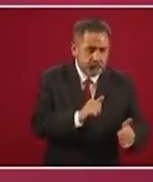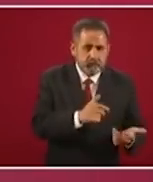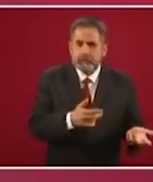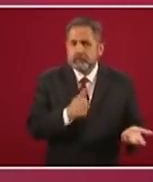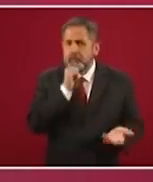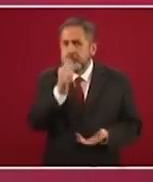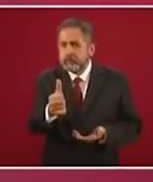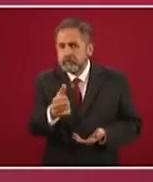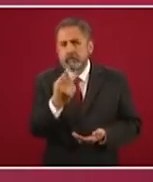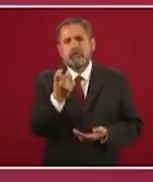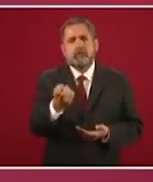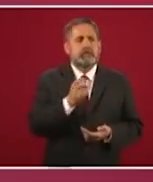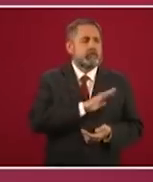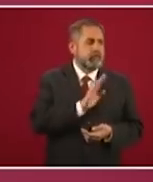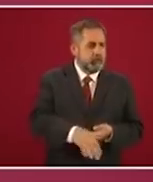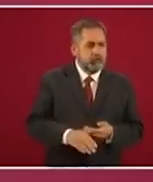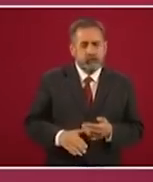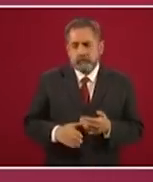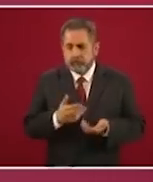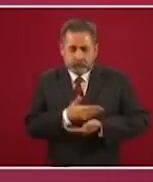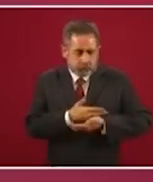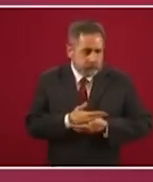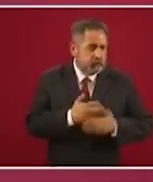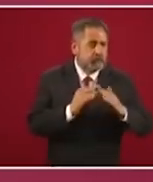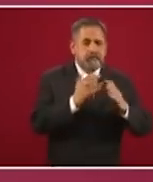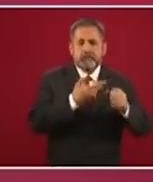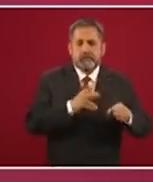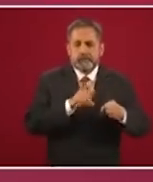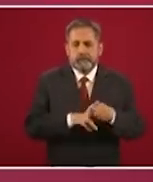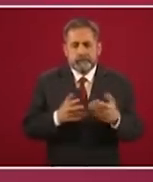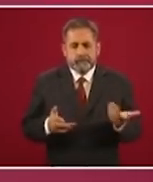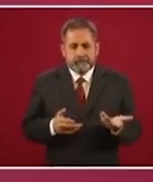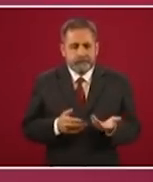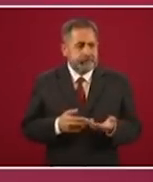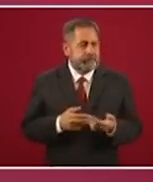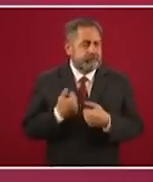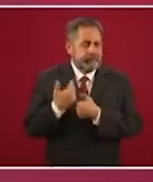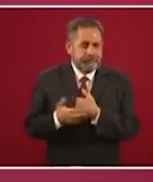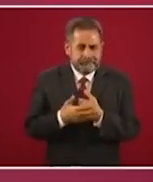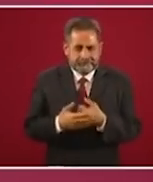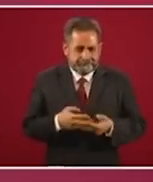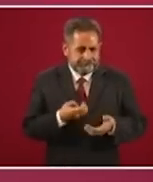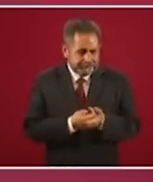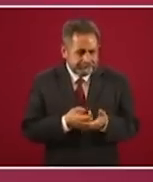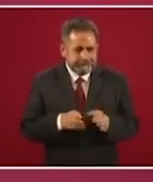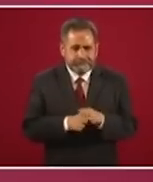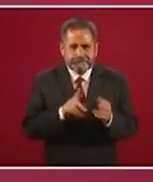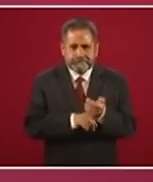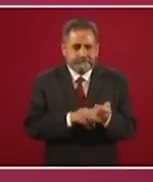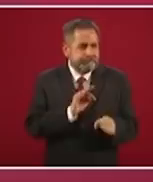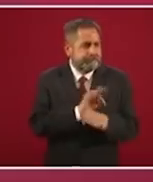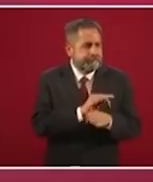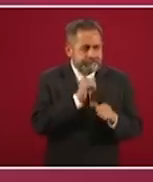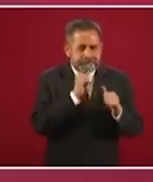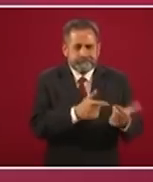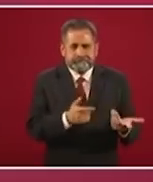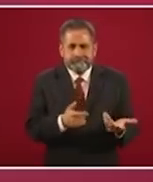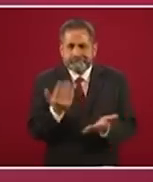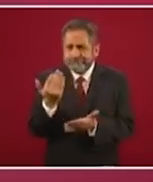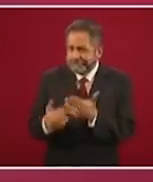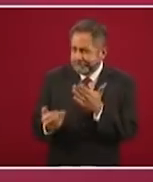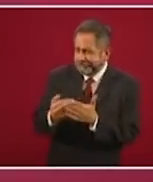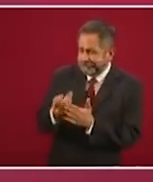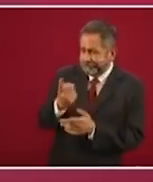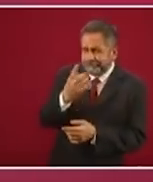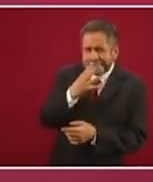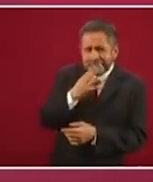niños sanos, de niños en casa y de los niños que están neonatos o que están en condiciones de desprotección, de